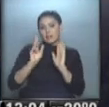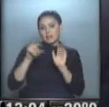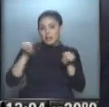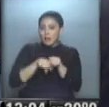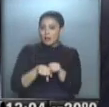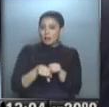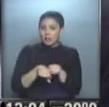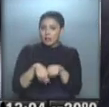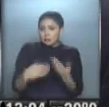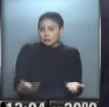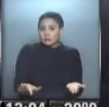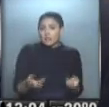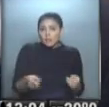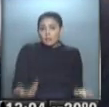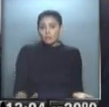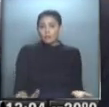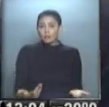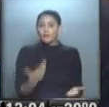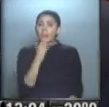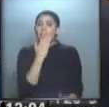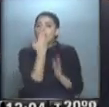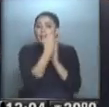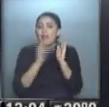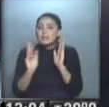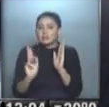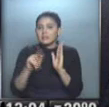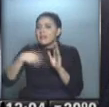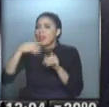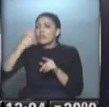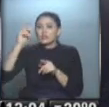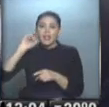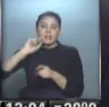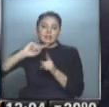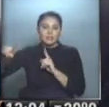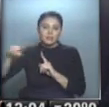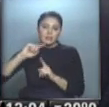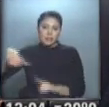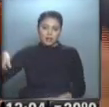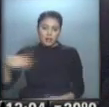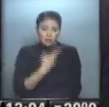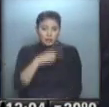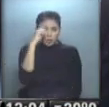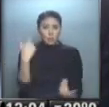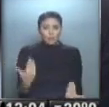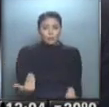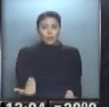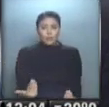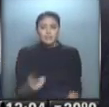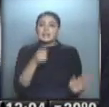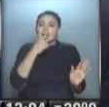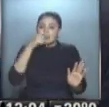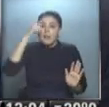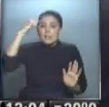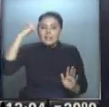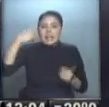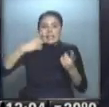le impide entregar licencias para señales. O sea, no hay nada que le impida al Estado si considera que hace